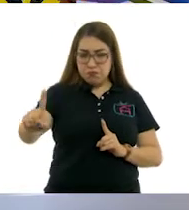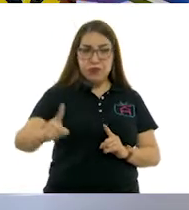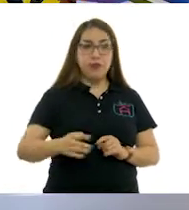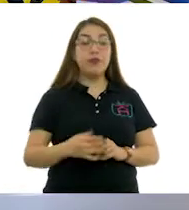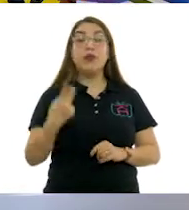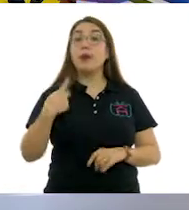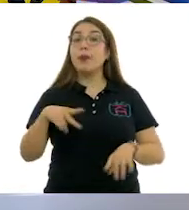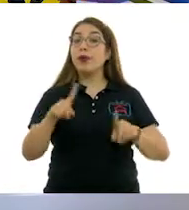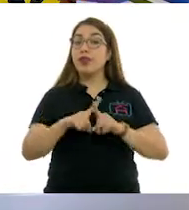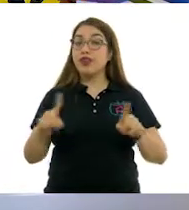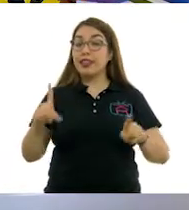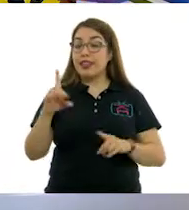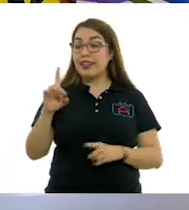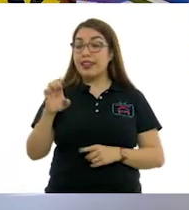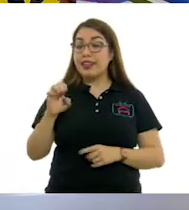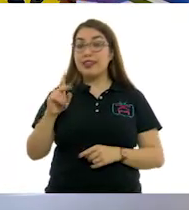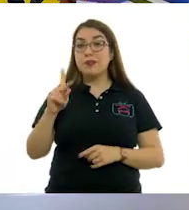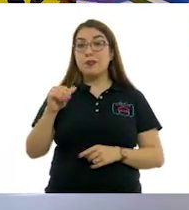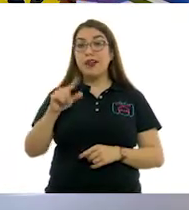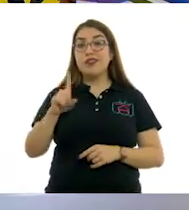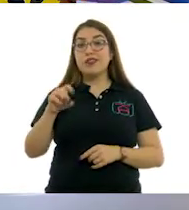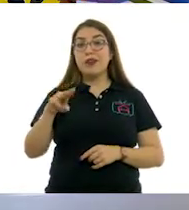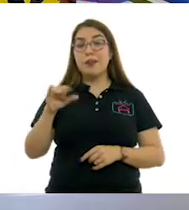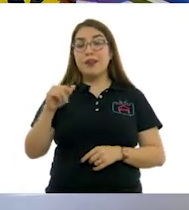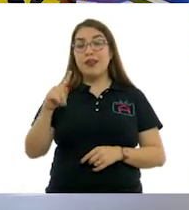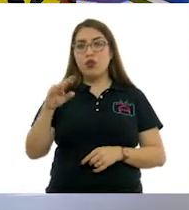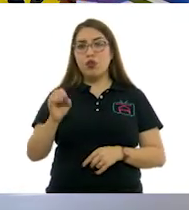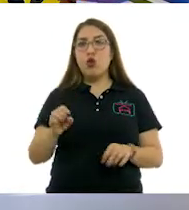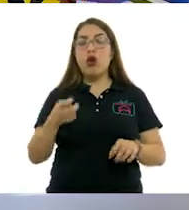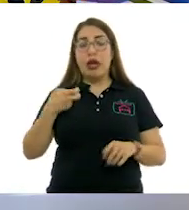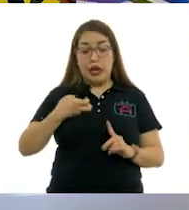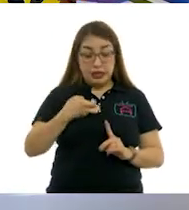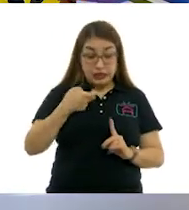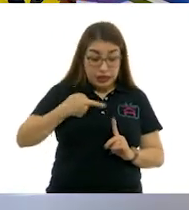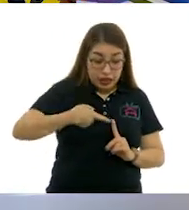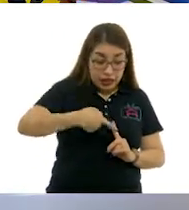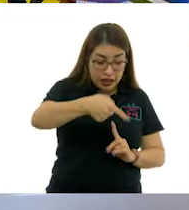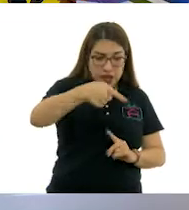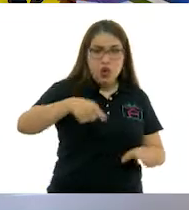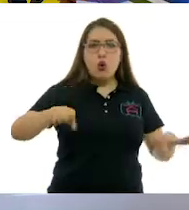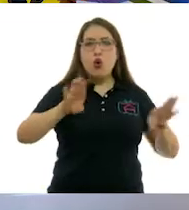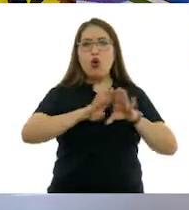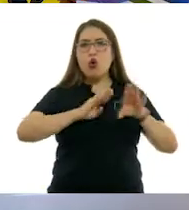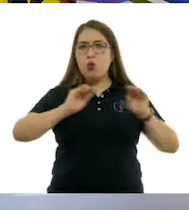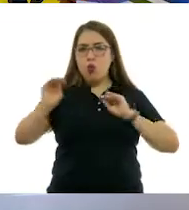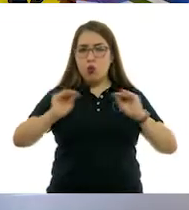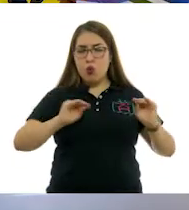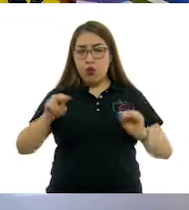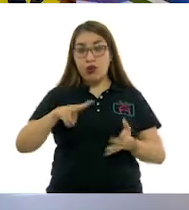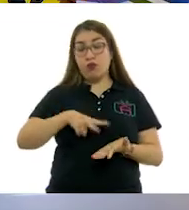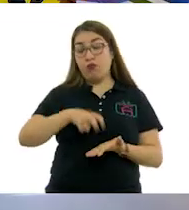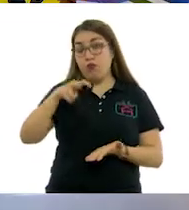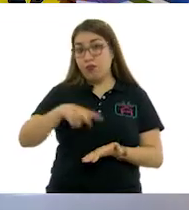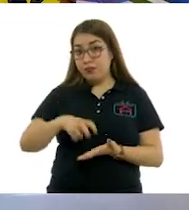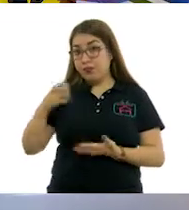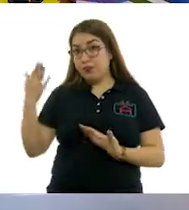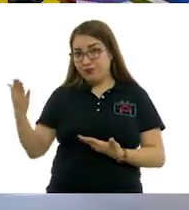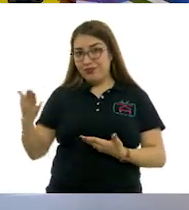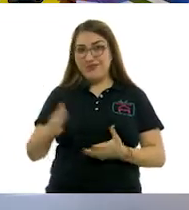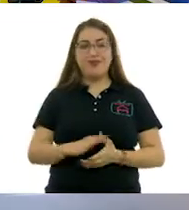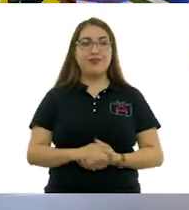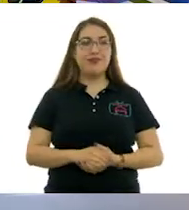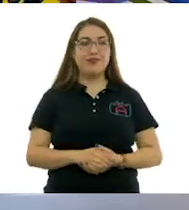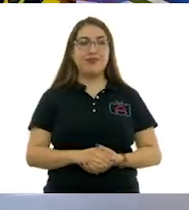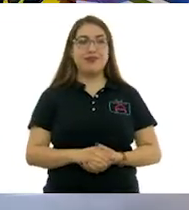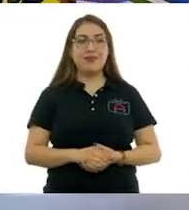el desplazamiento es la manera en cómo voy a seguir esa trayectoria. Ya habíamos dicho que puede ser, ¿no?, de un